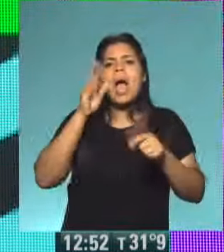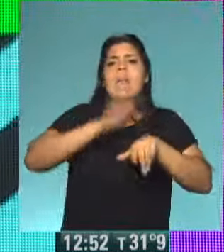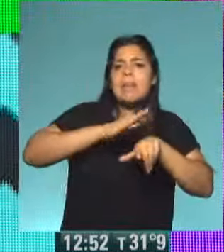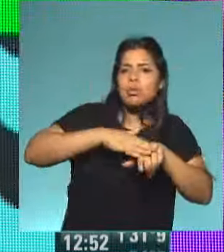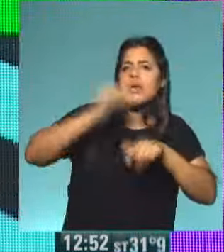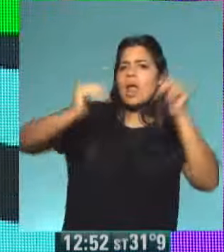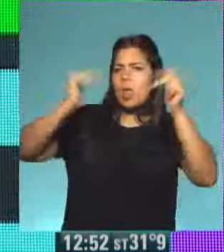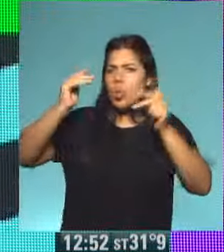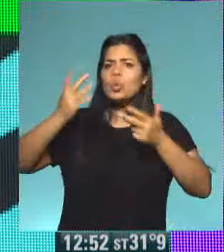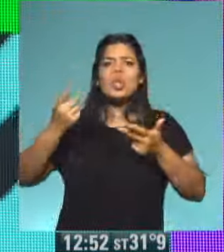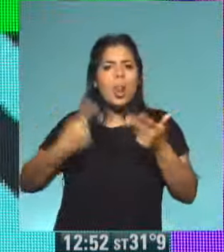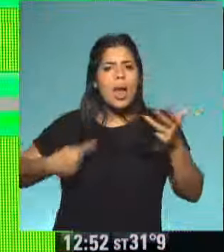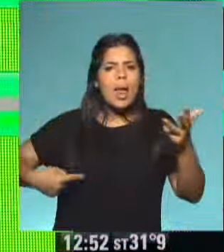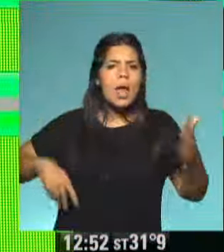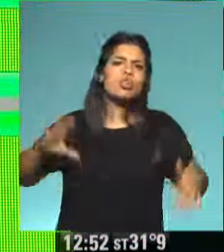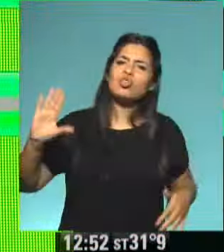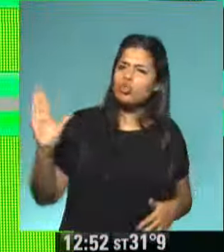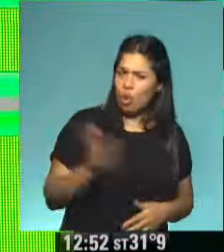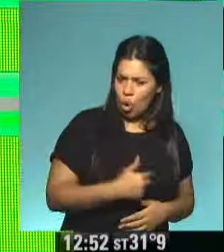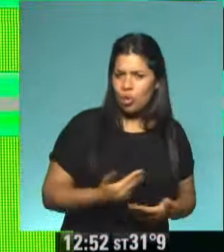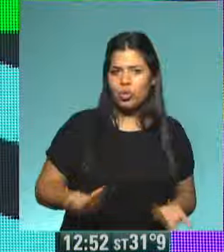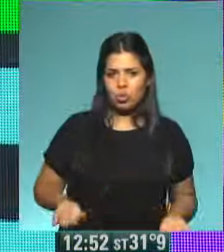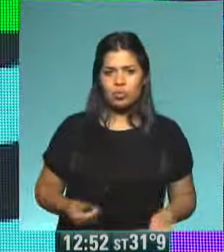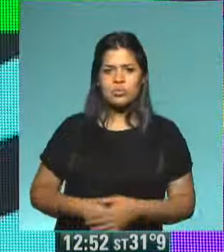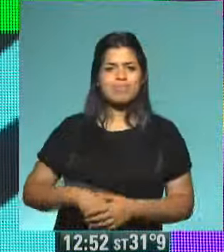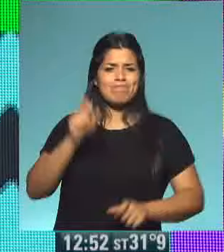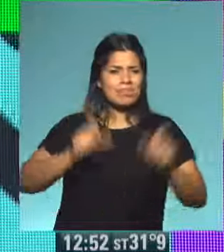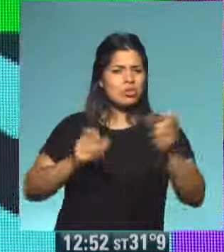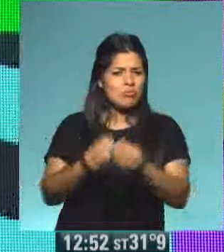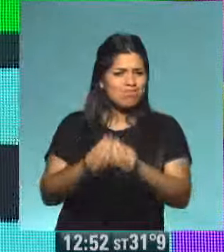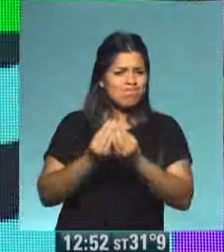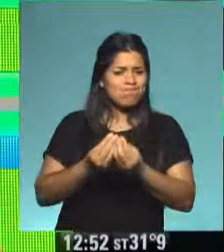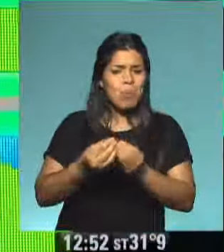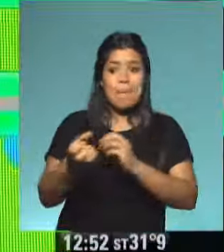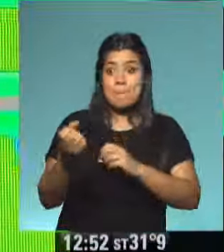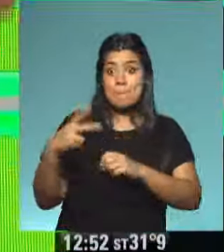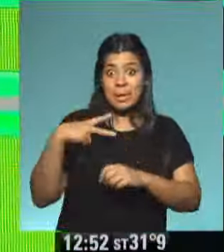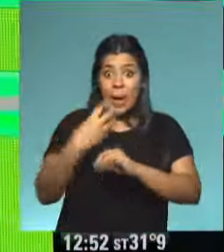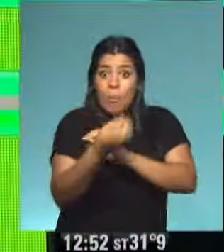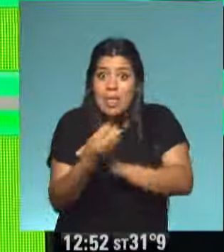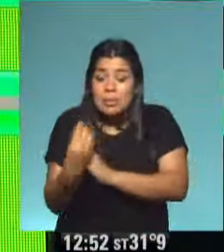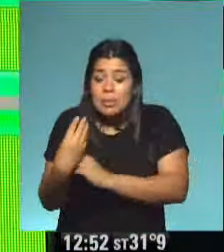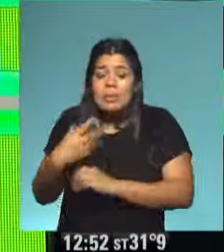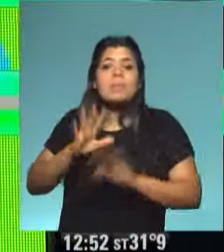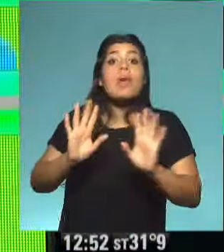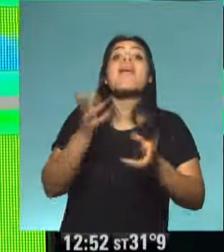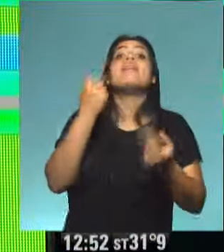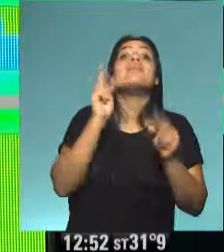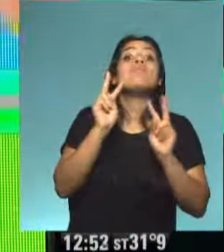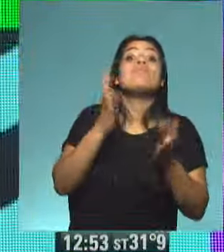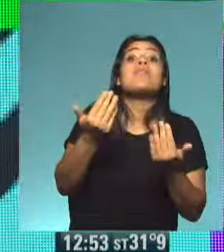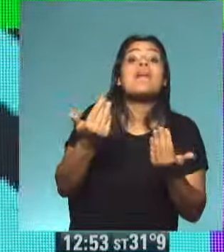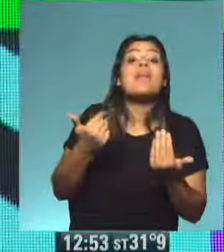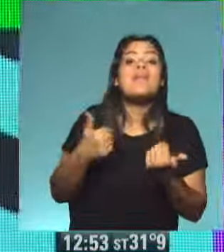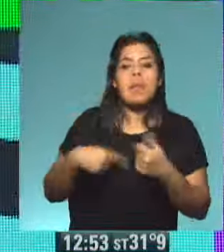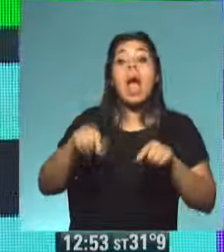encargados, todos los adultos, abuela, responsables. Un montón de gente que nos mandó un montón, pero un montón de mensajes. Y mirá todos los mensajes que nos mandaron, Pablo. Ah,